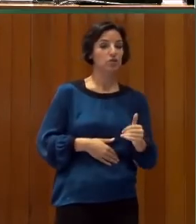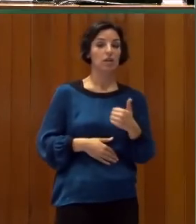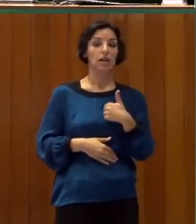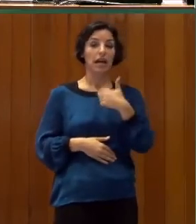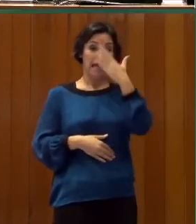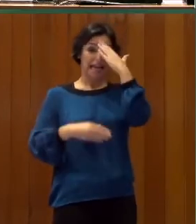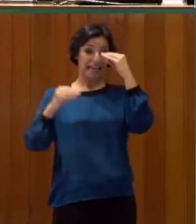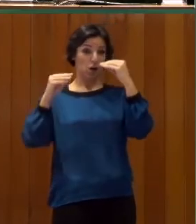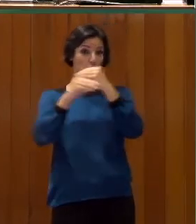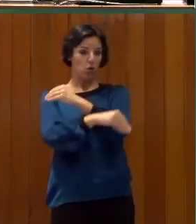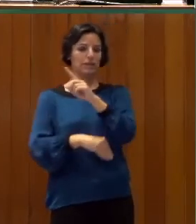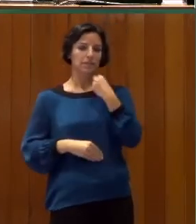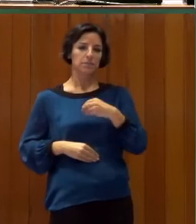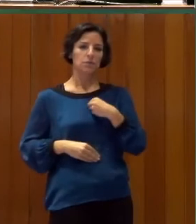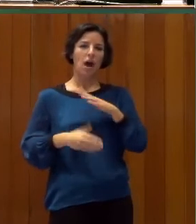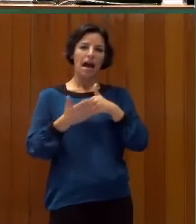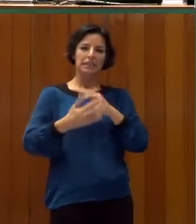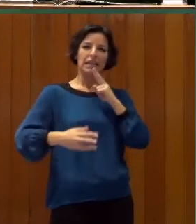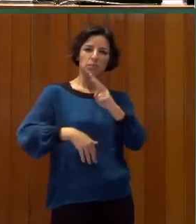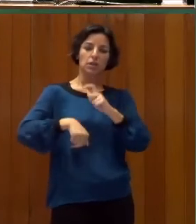condición incongruente.